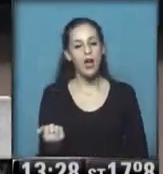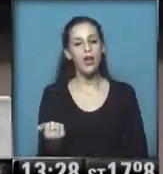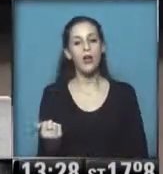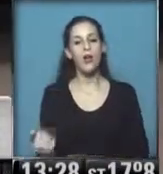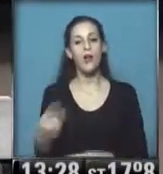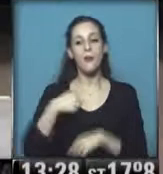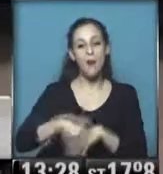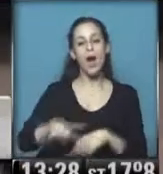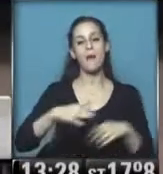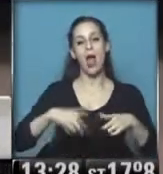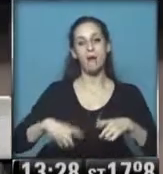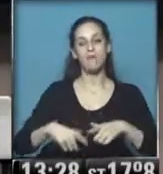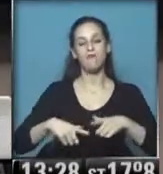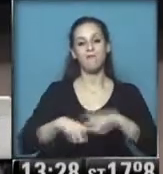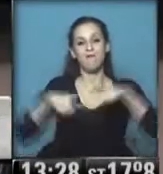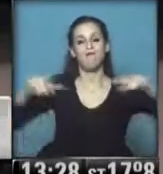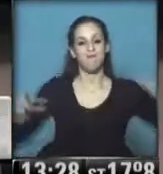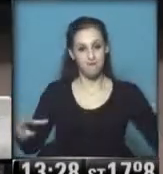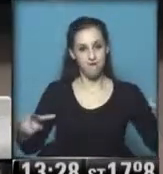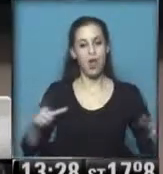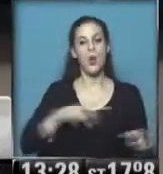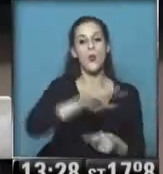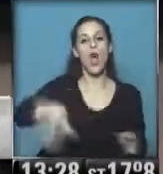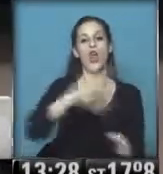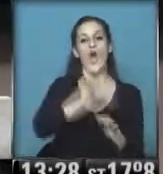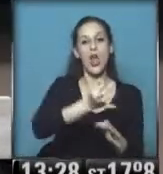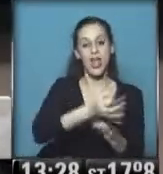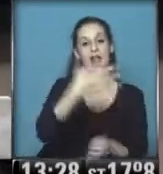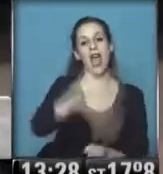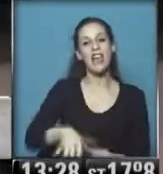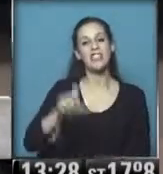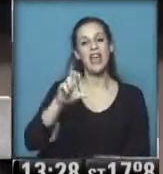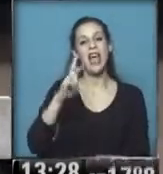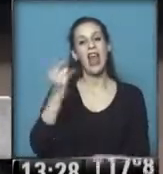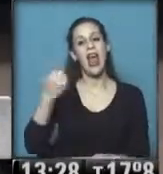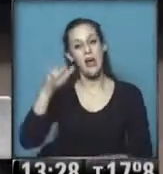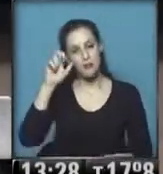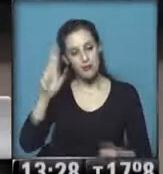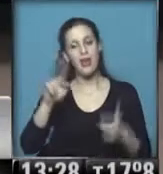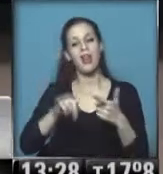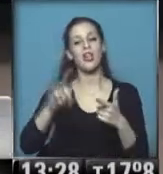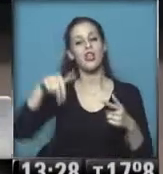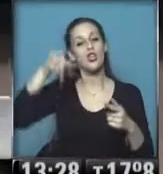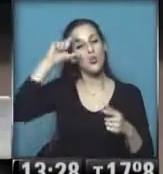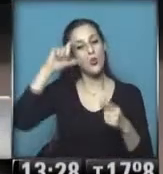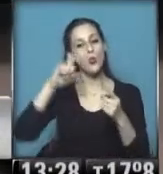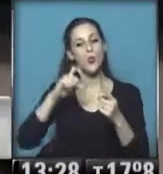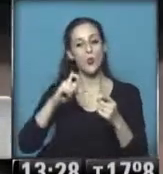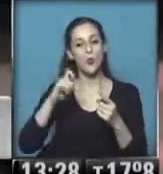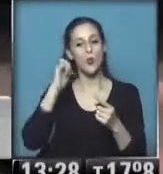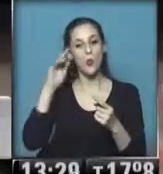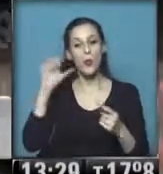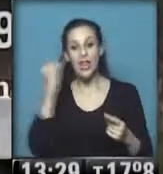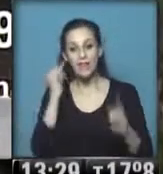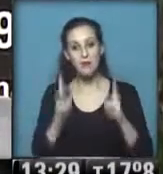expandir esta experiencia entonces en Buenos Aires en el barrio colegiales en cramer y Jorge newbery Ahí estamos viendo las imágenes tenemos un eh